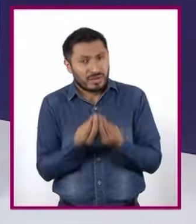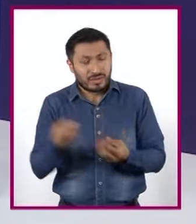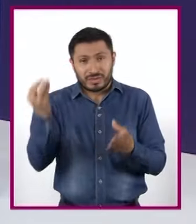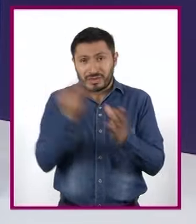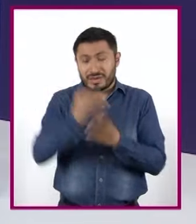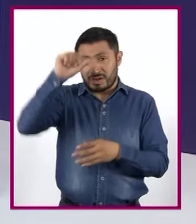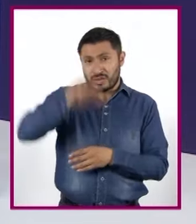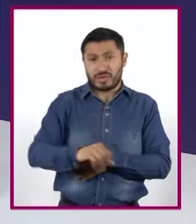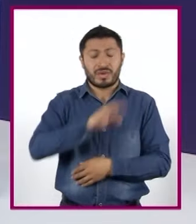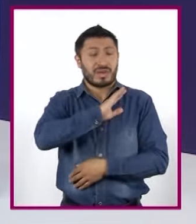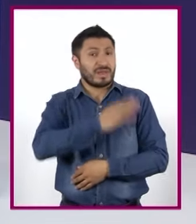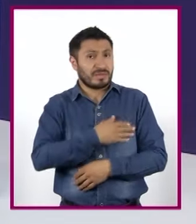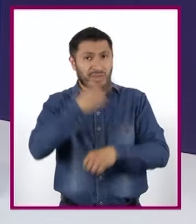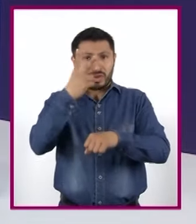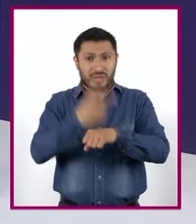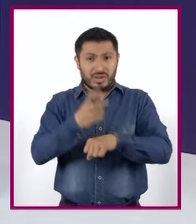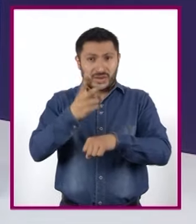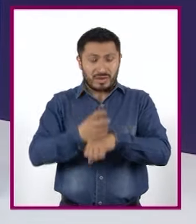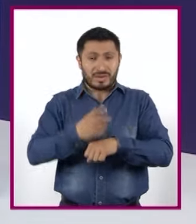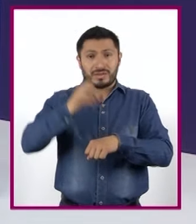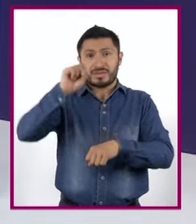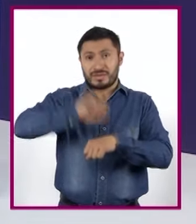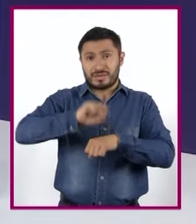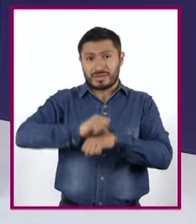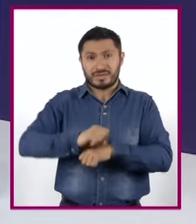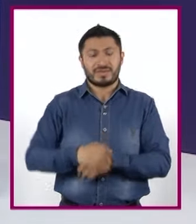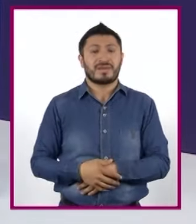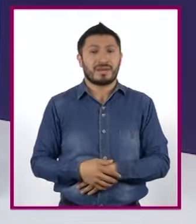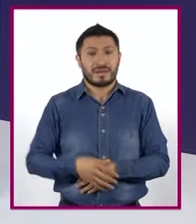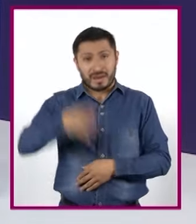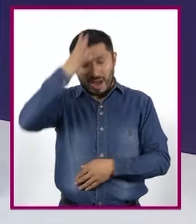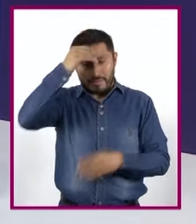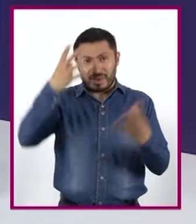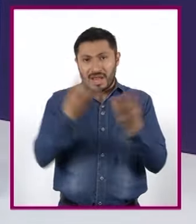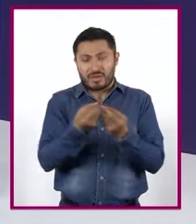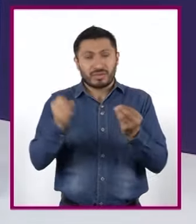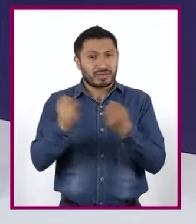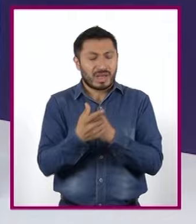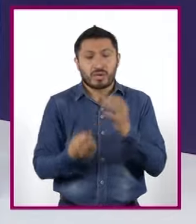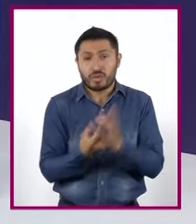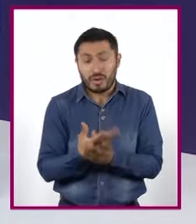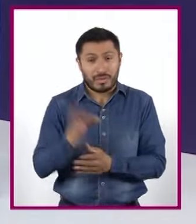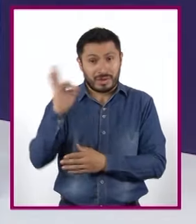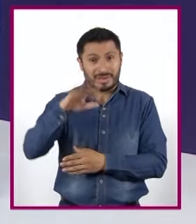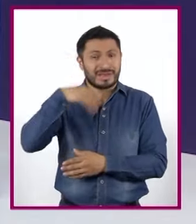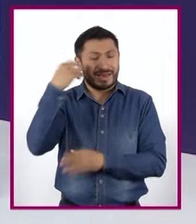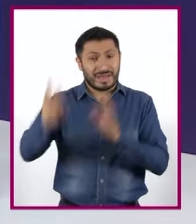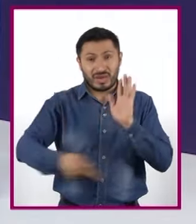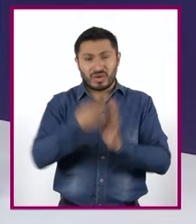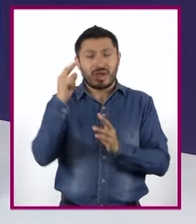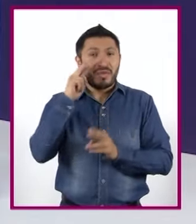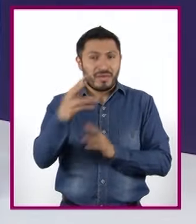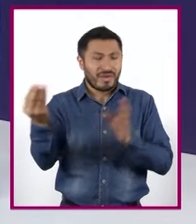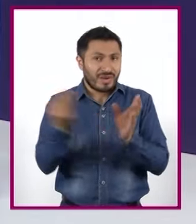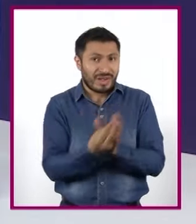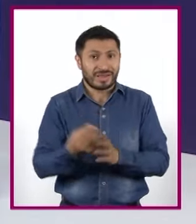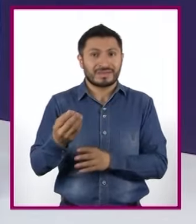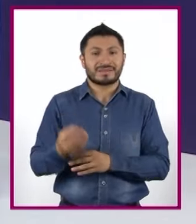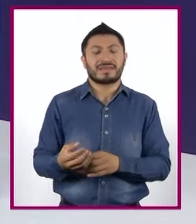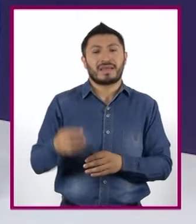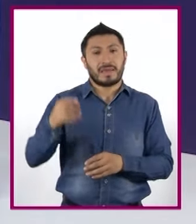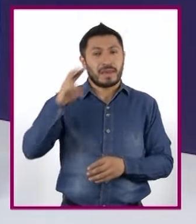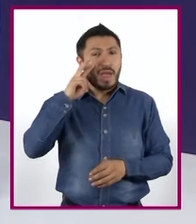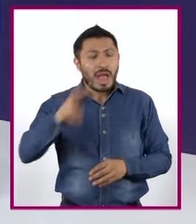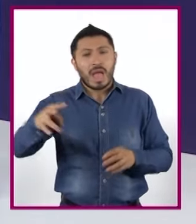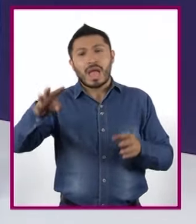de Lengua Materna 2. Hemos aprendido algo nuevo juntos. Y si quieren volver a ver la sesión, consulten los horarios